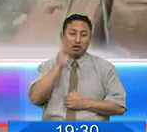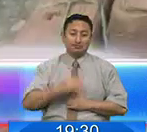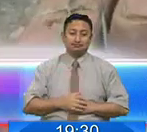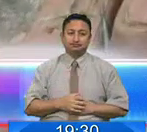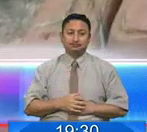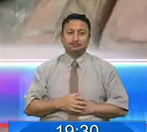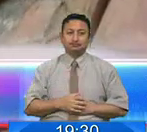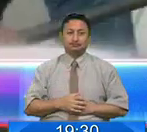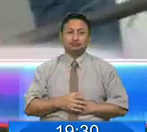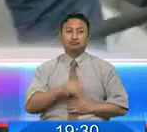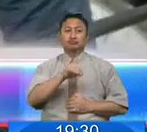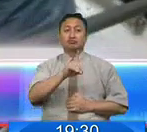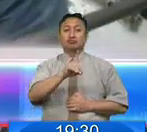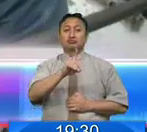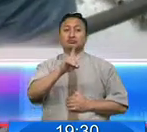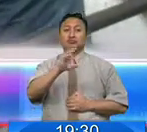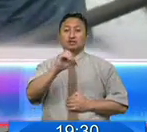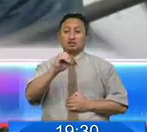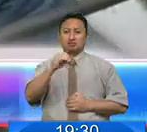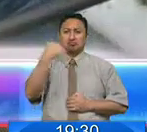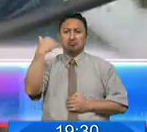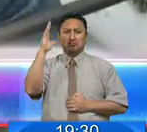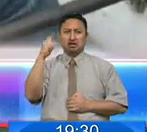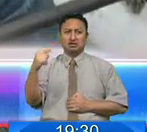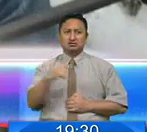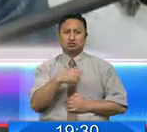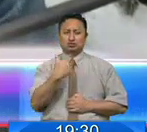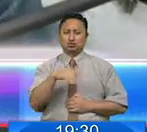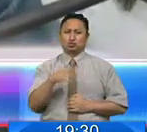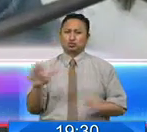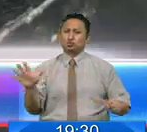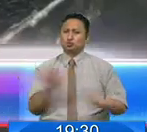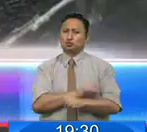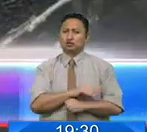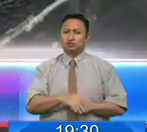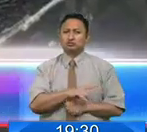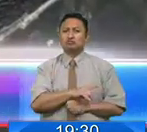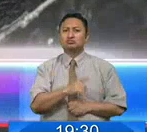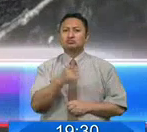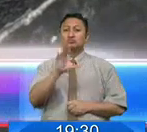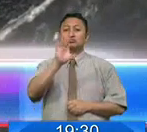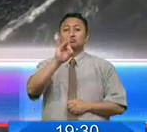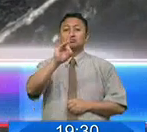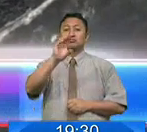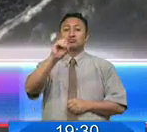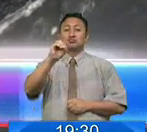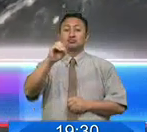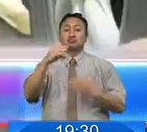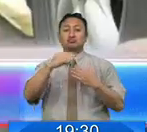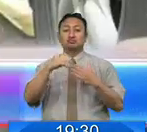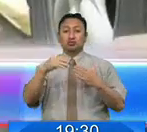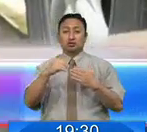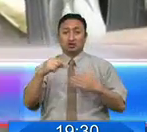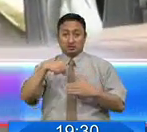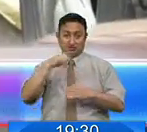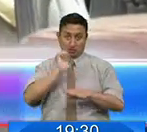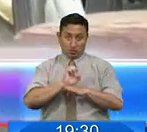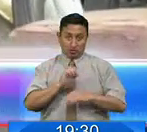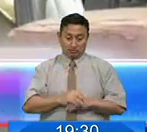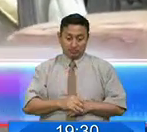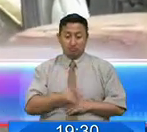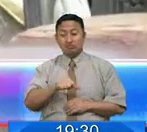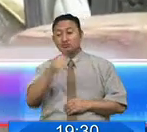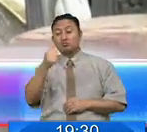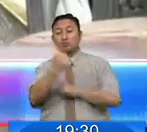droga más de 100 paquetes de diferentes tamaños cargaba este vehículo la droga tiene un costo de 800 dólares el kilo el mercado nacional mientras